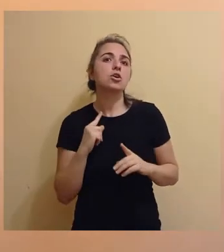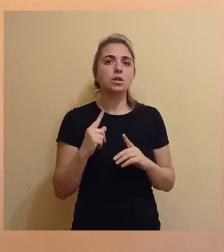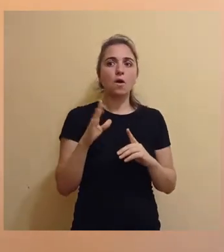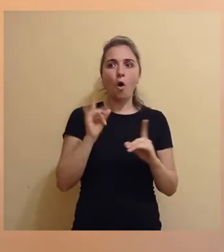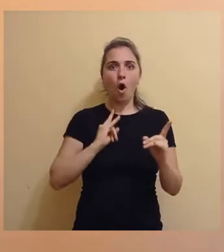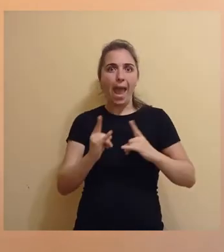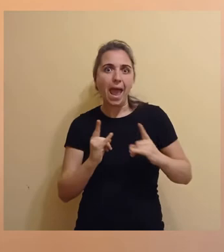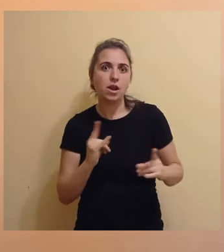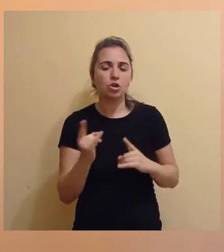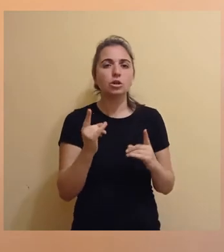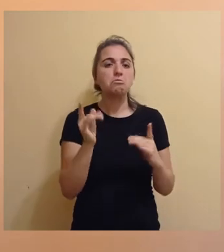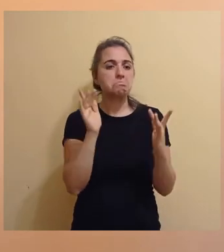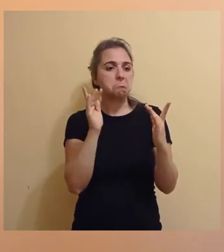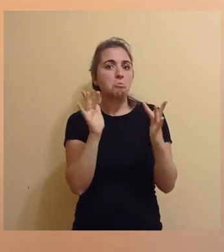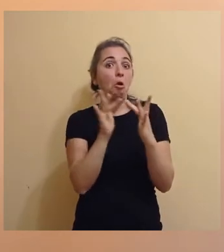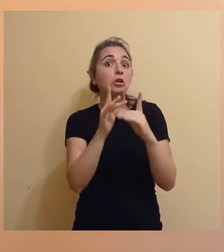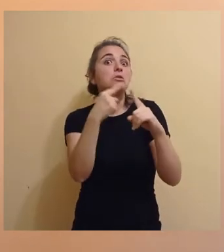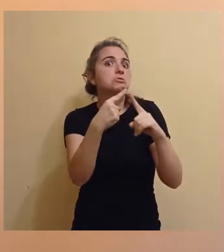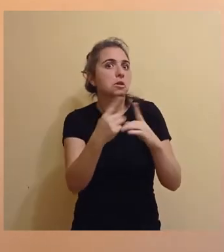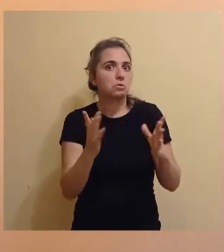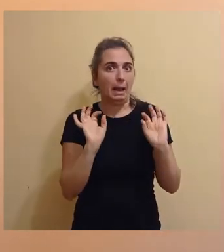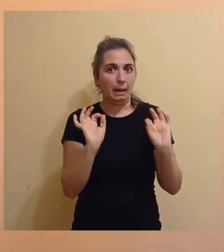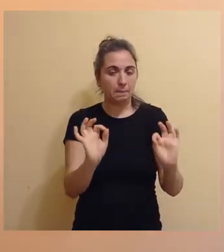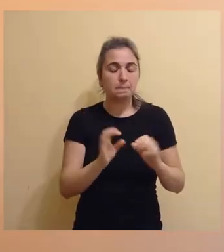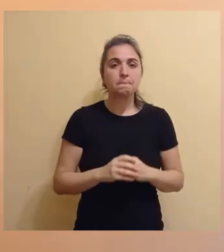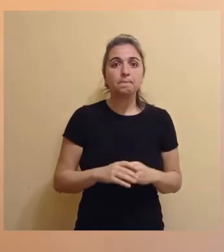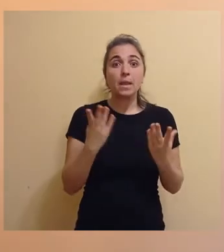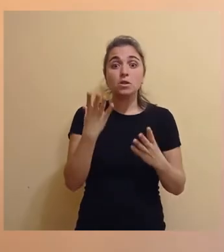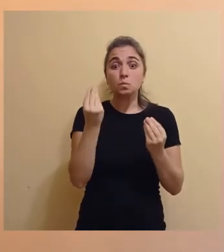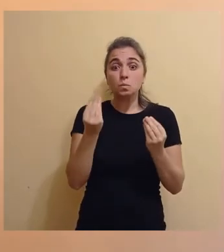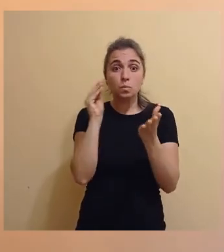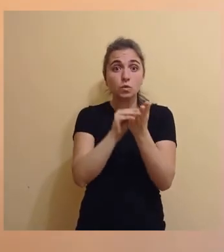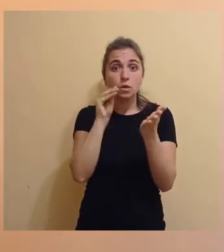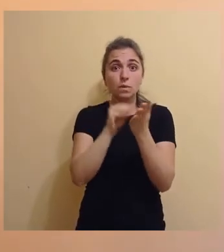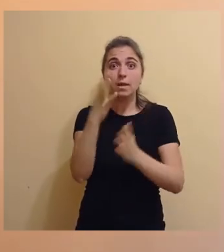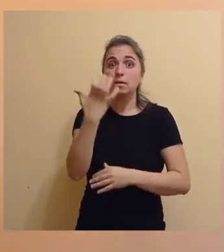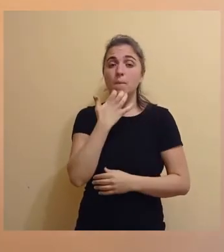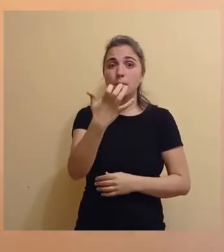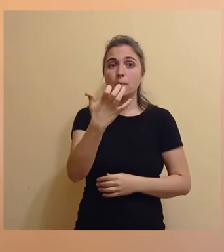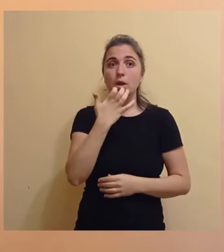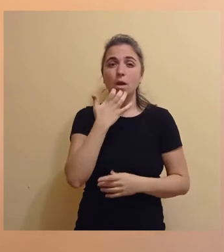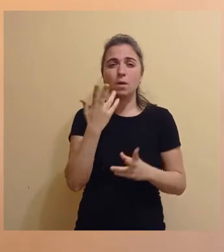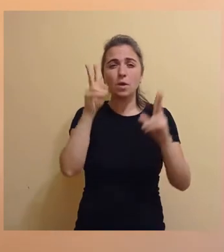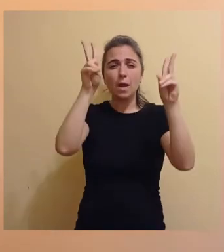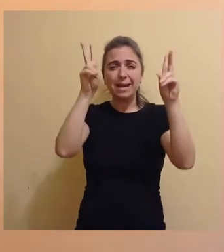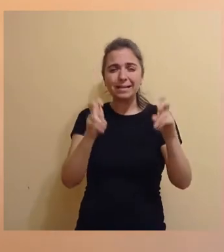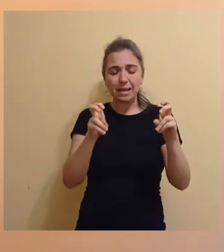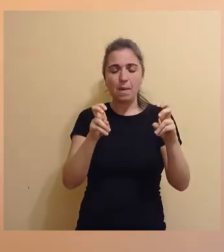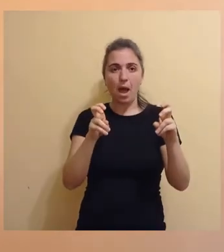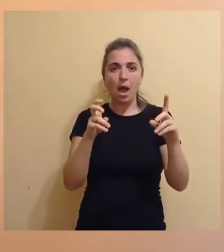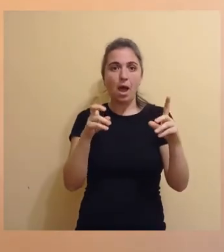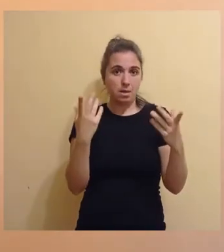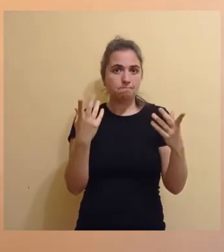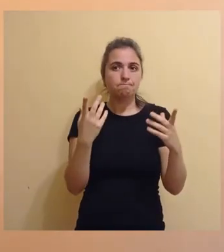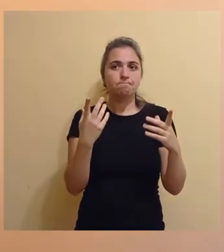lo erótico y desde lo sexual. Claro, exacto. Lo que pasa es que muchas veces, pues por ejemplo,